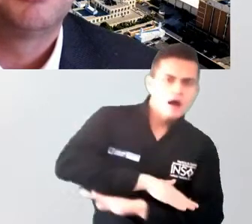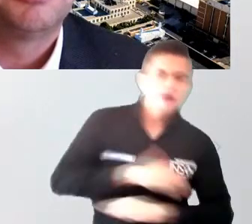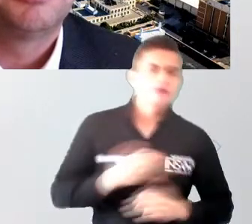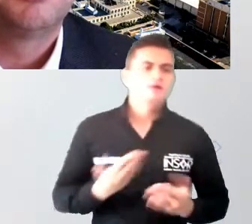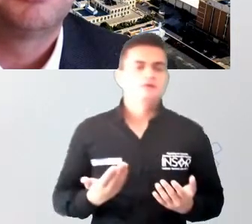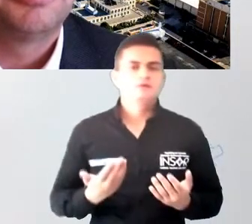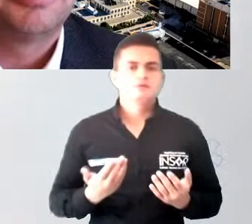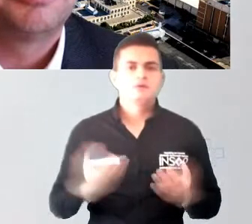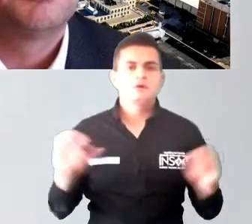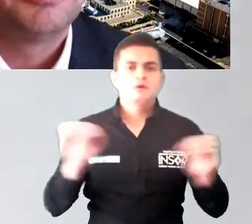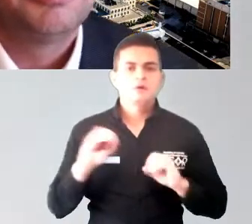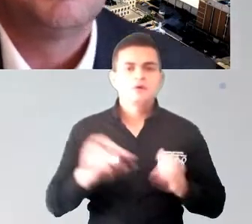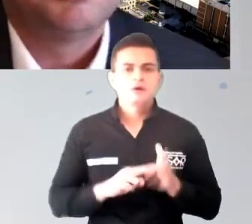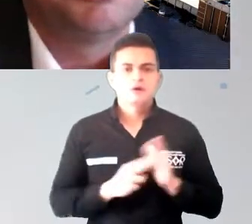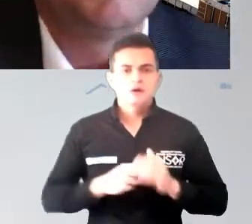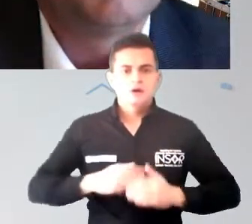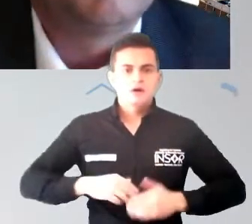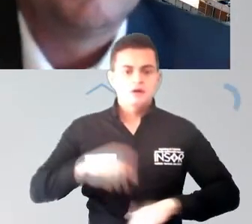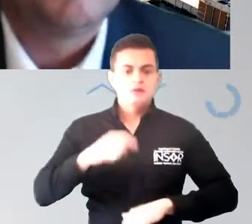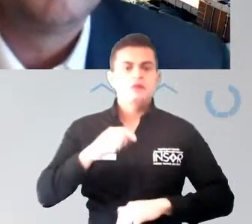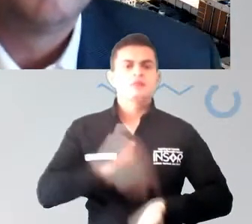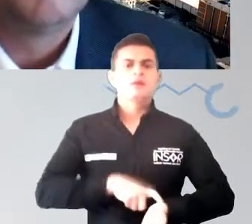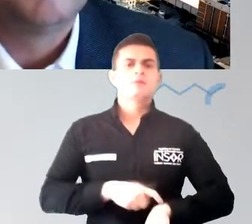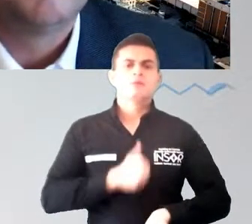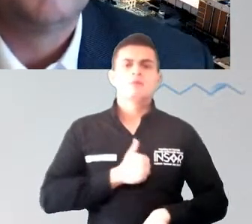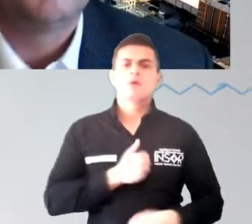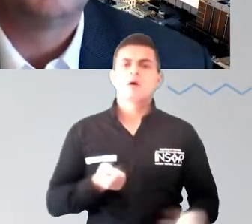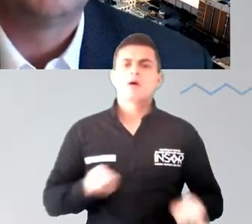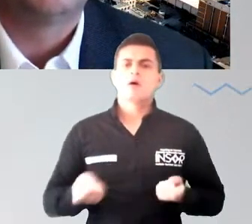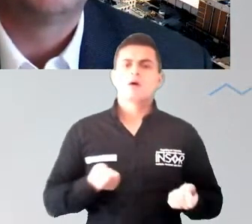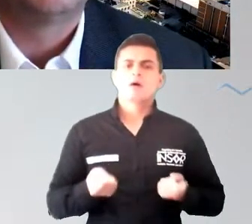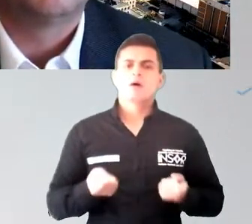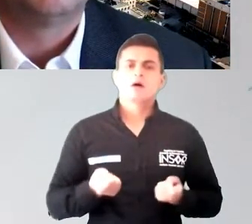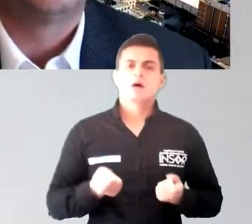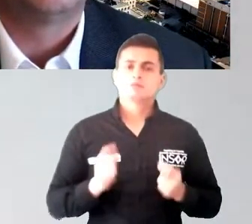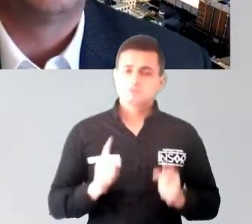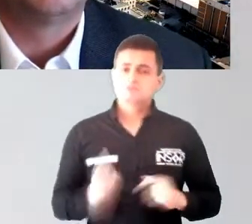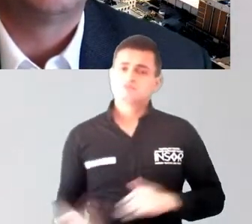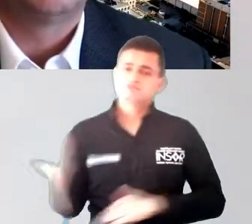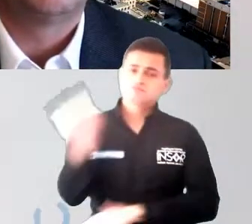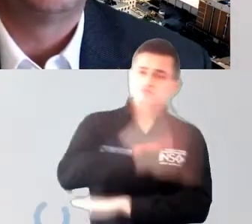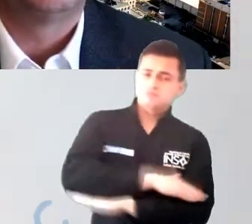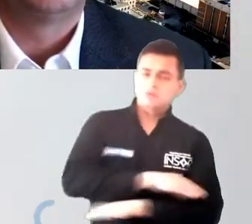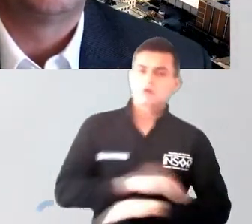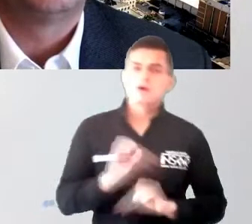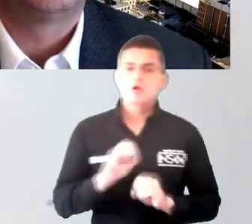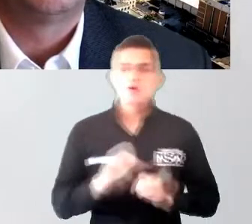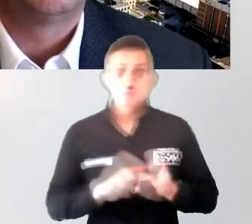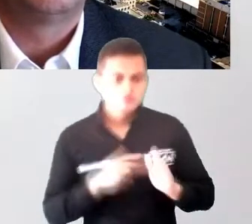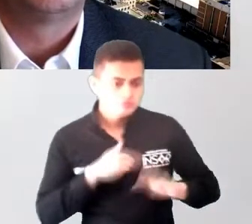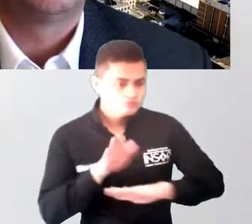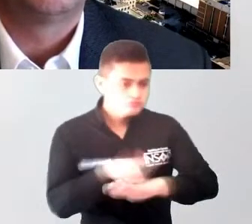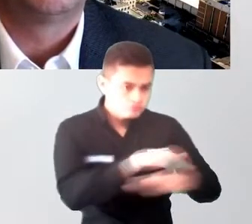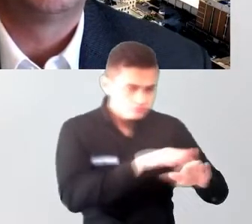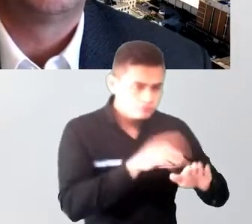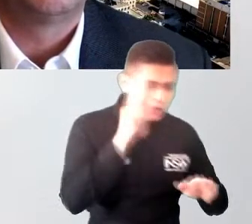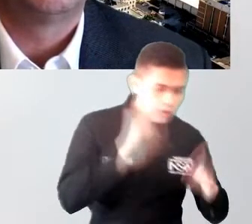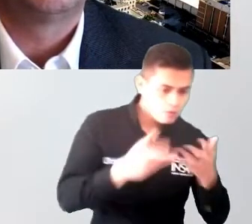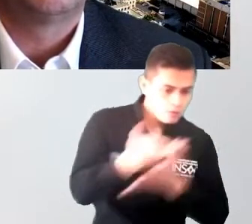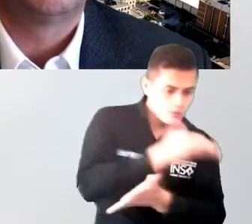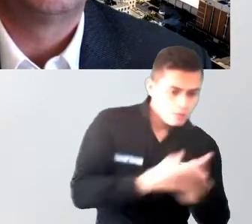lo que yo mando a tiempo autónomo y la duración que tenga, lo que yo pido que hagan colaborativamente y la duración que